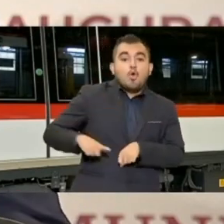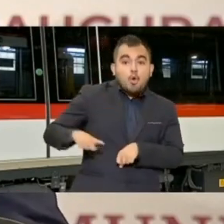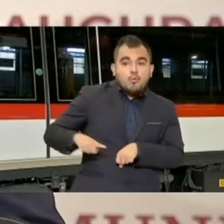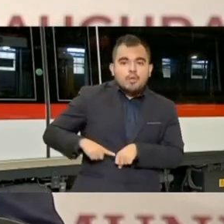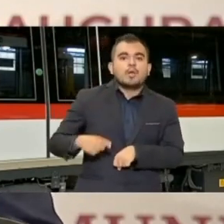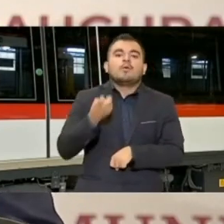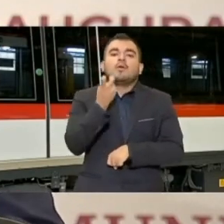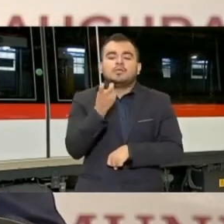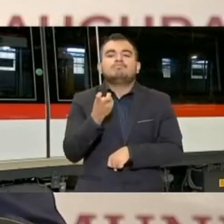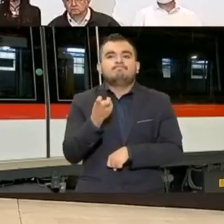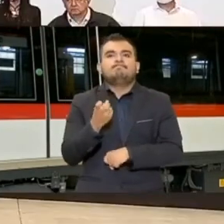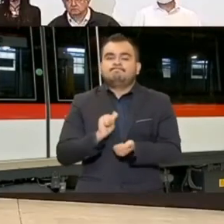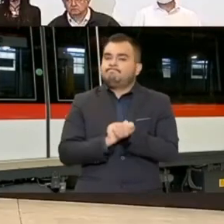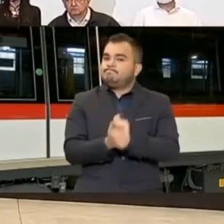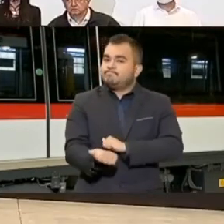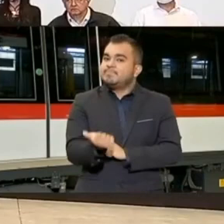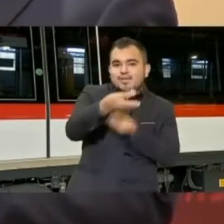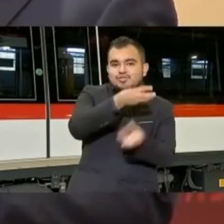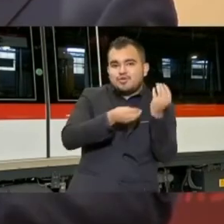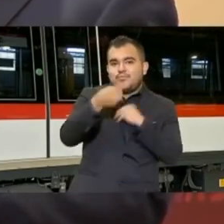serio este asunto.